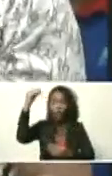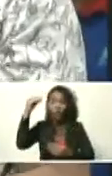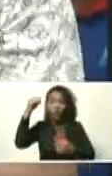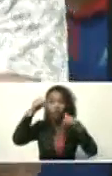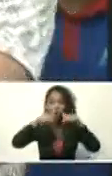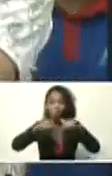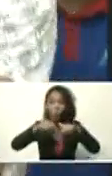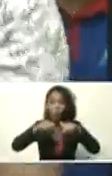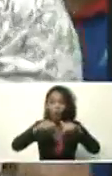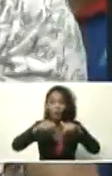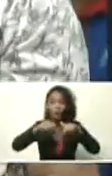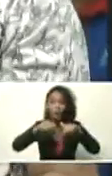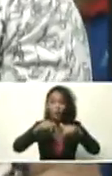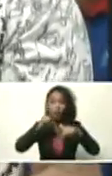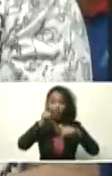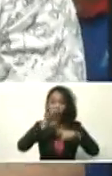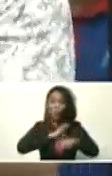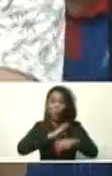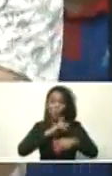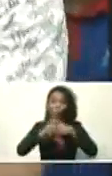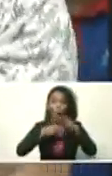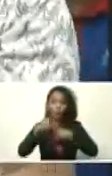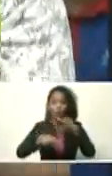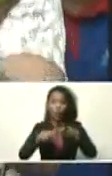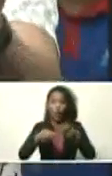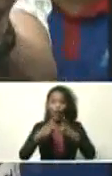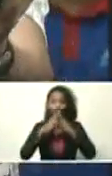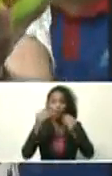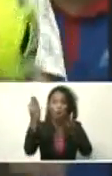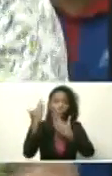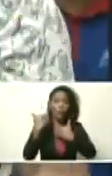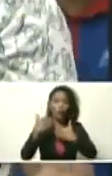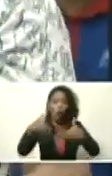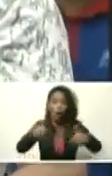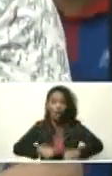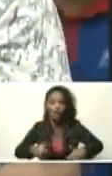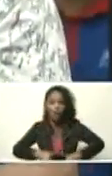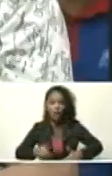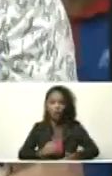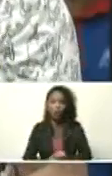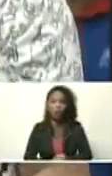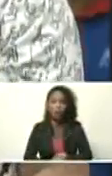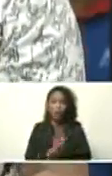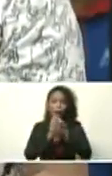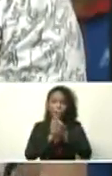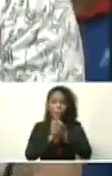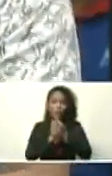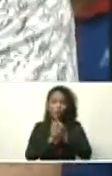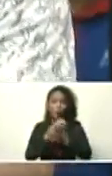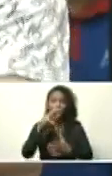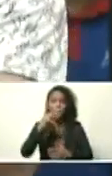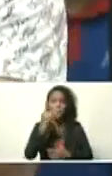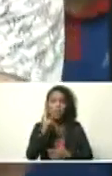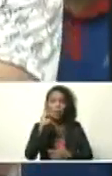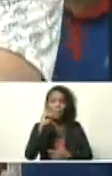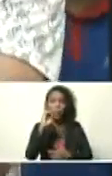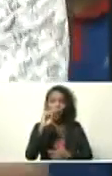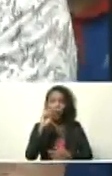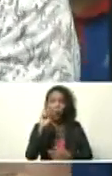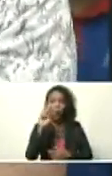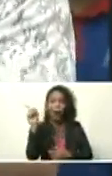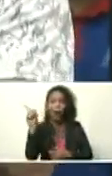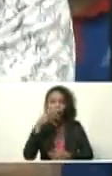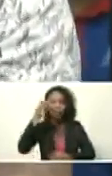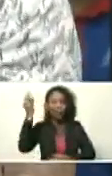hoy a su política y a todo su esfuerzo y a nuestro camarada Alexander Mimó Varga, es una